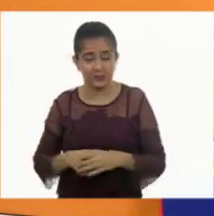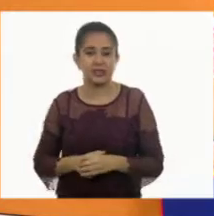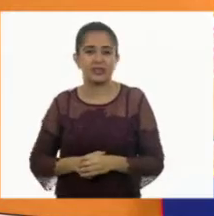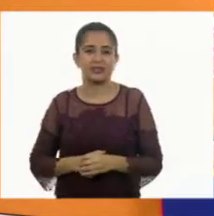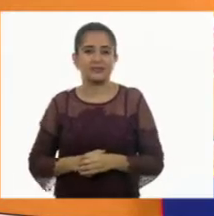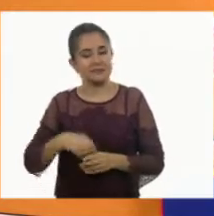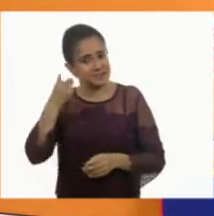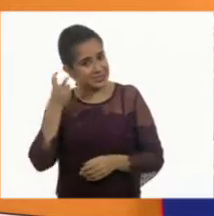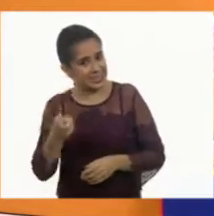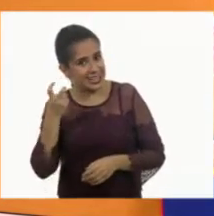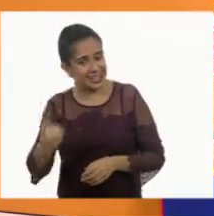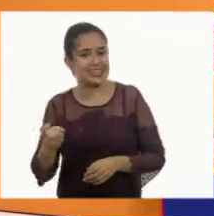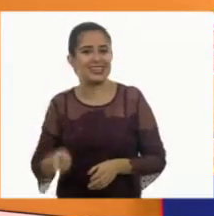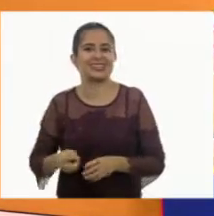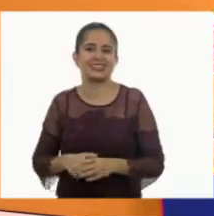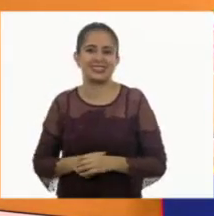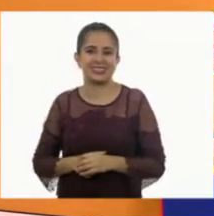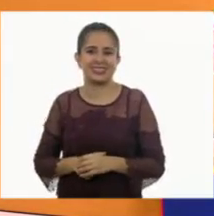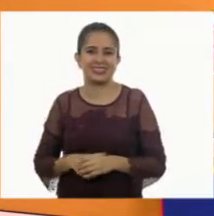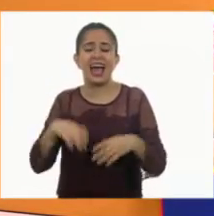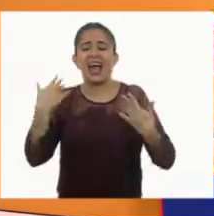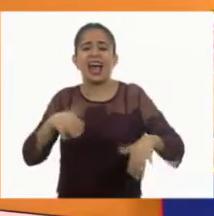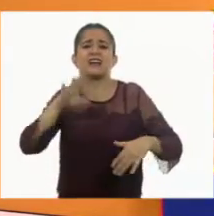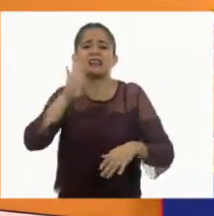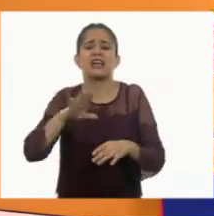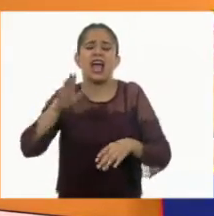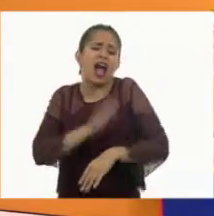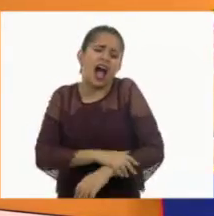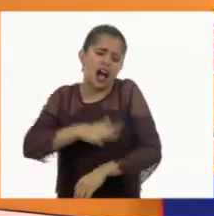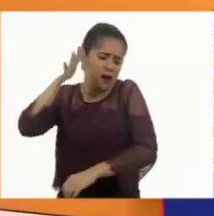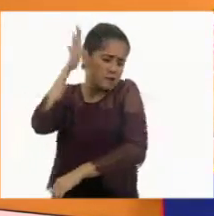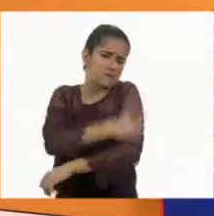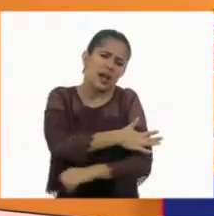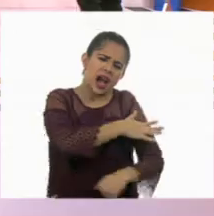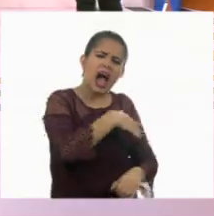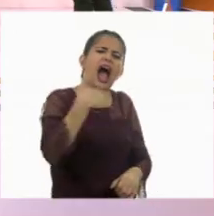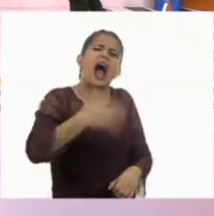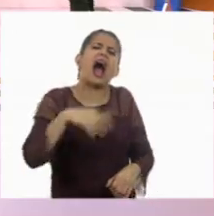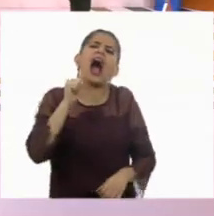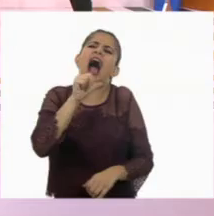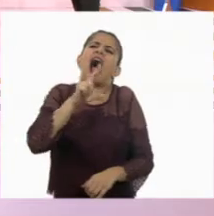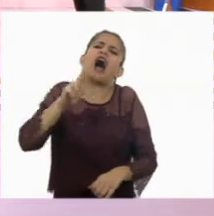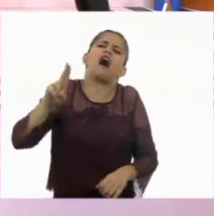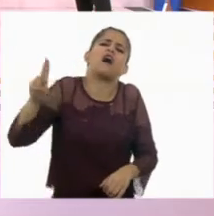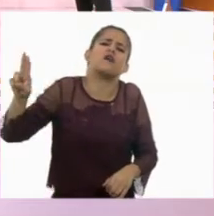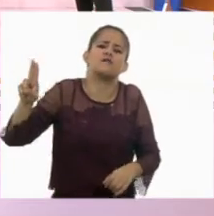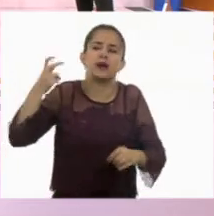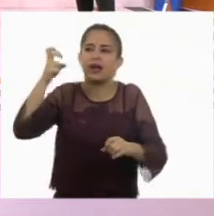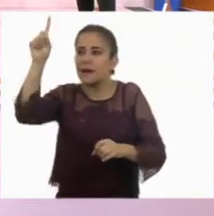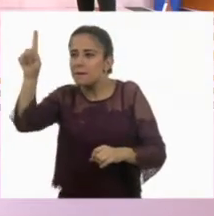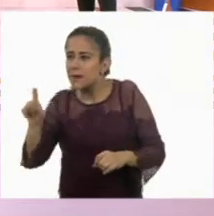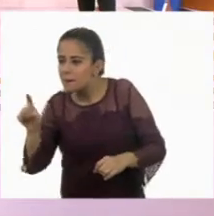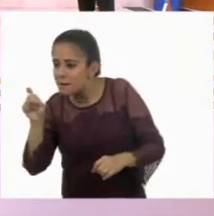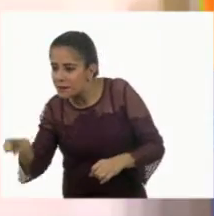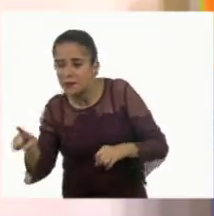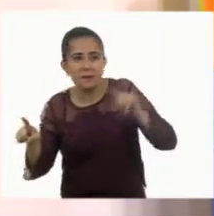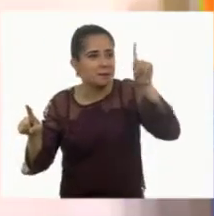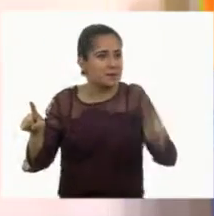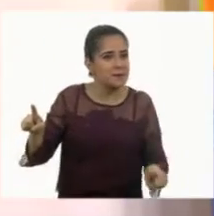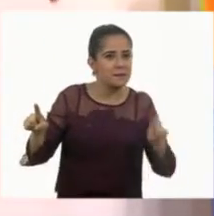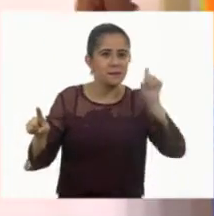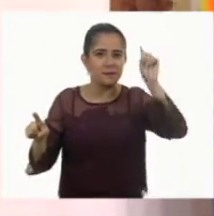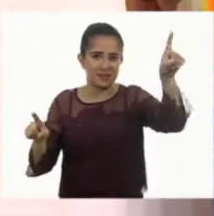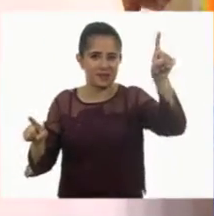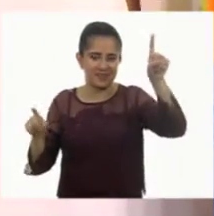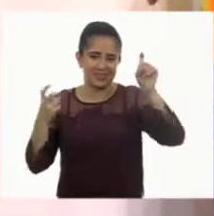Exacto. Exactamente, sí. Expresé una emoción. Y sí, le da la entonación. No es lo